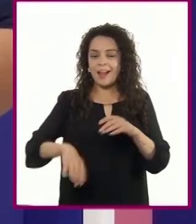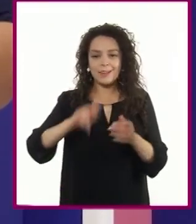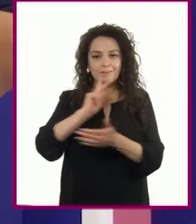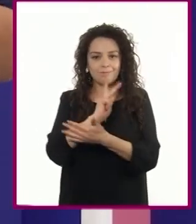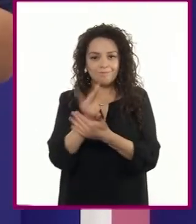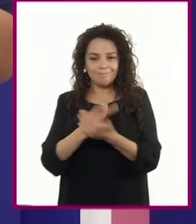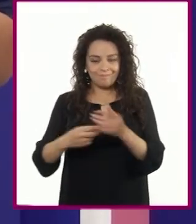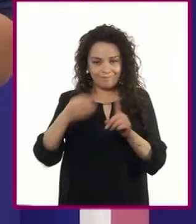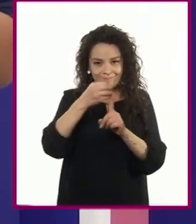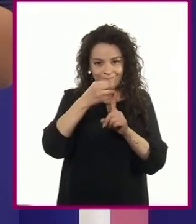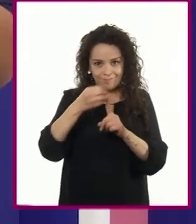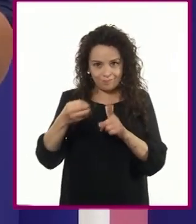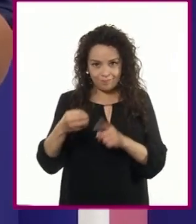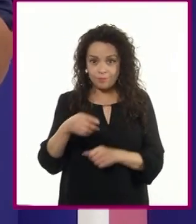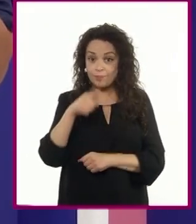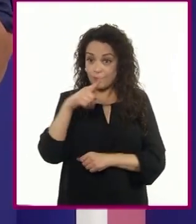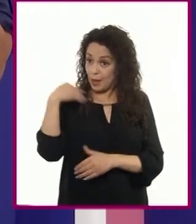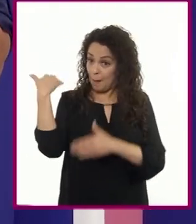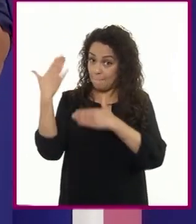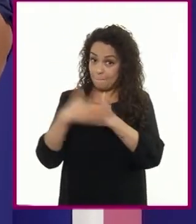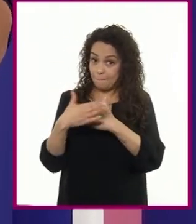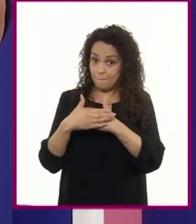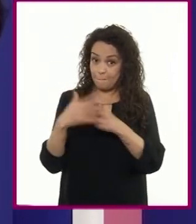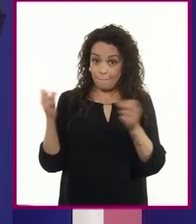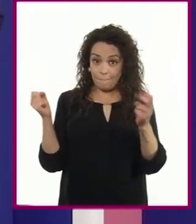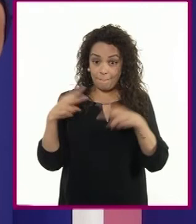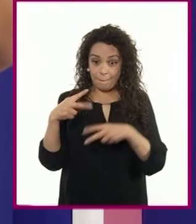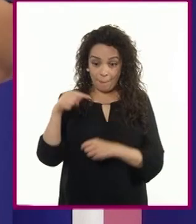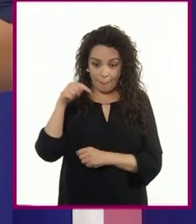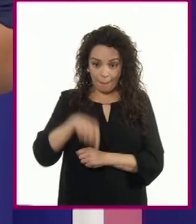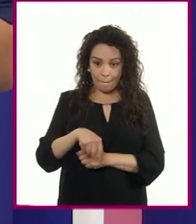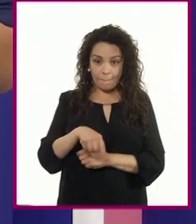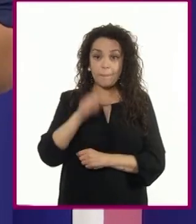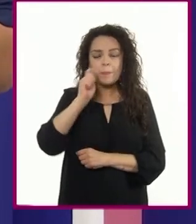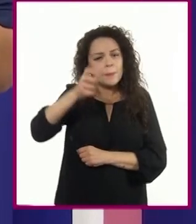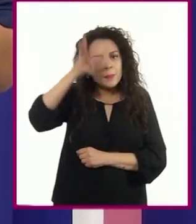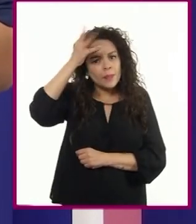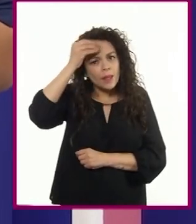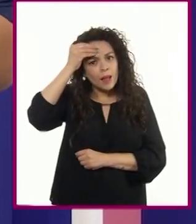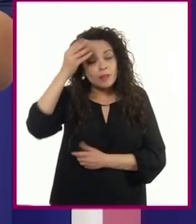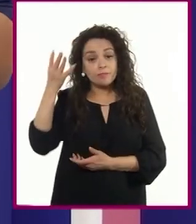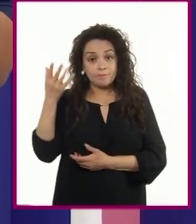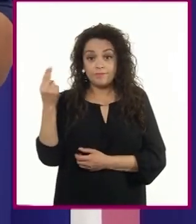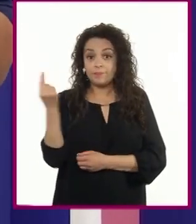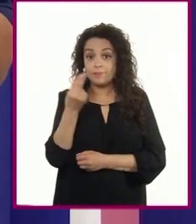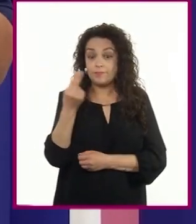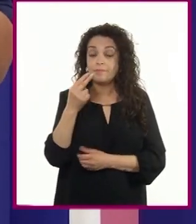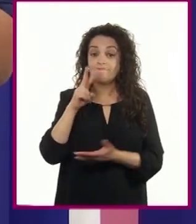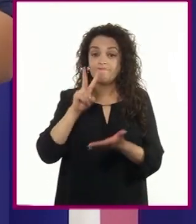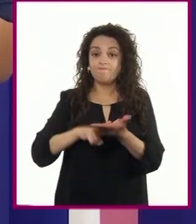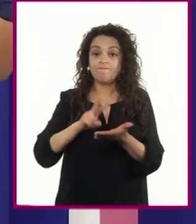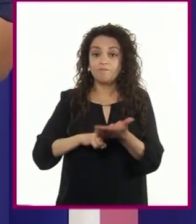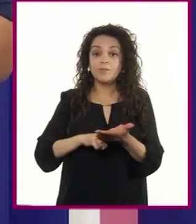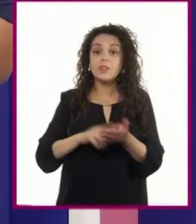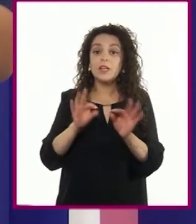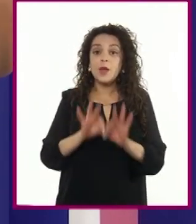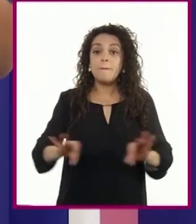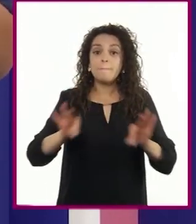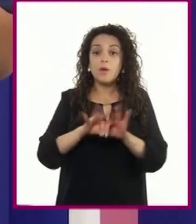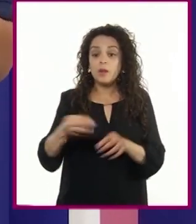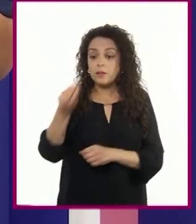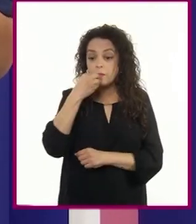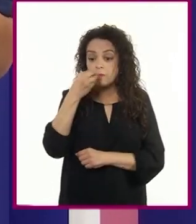sesión y les invitamos a la próxima sesión en la que aprenderemos a valorar los aportes nutrimentales de los